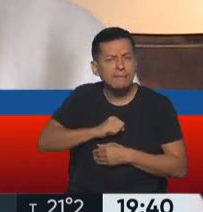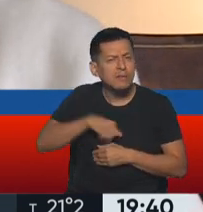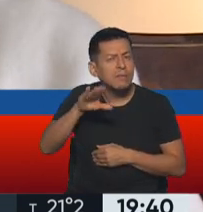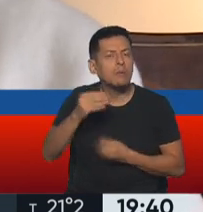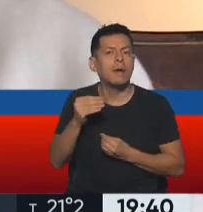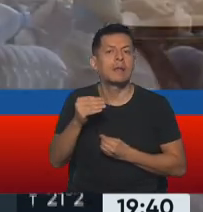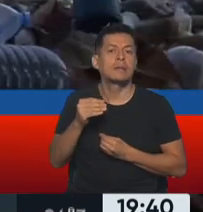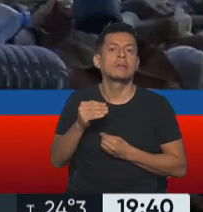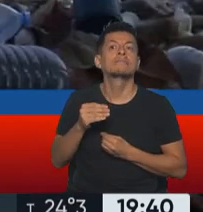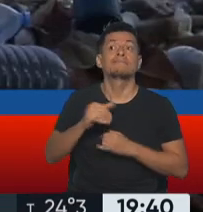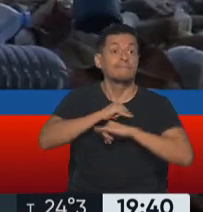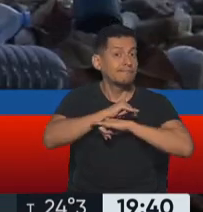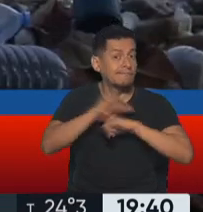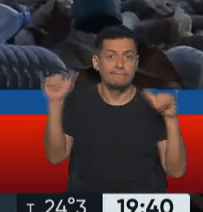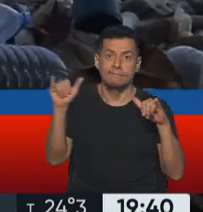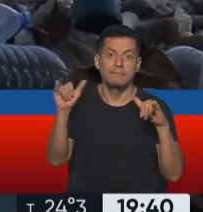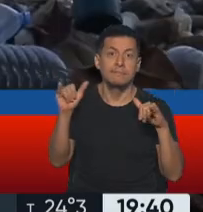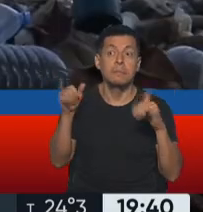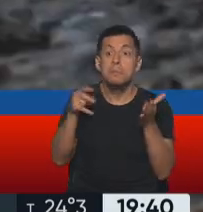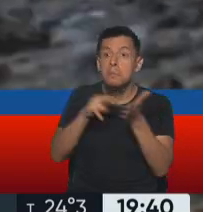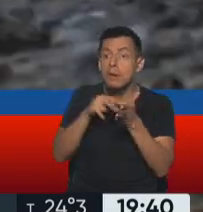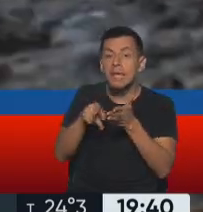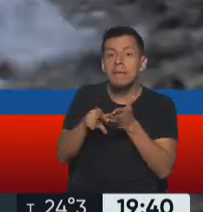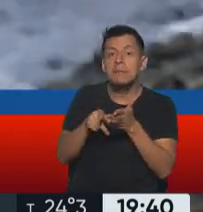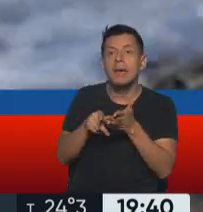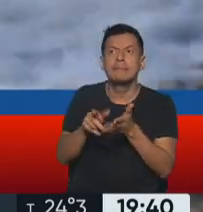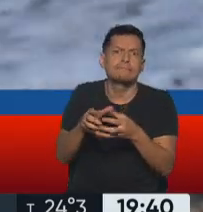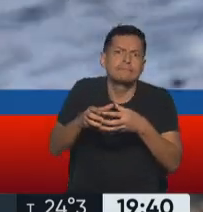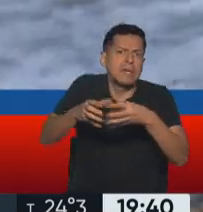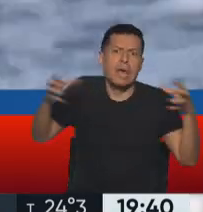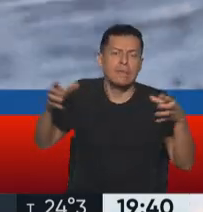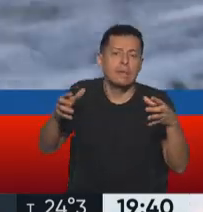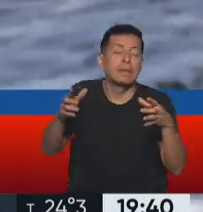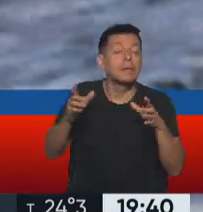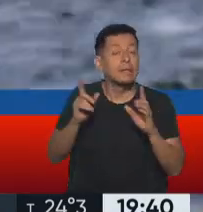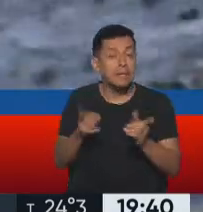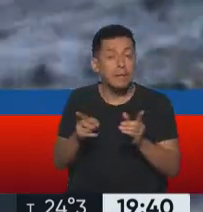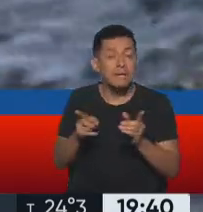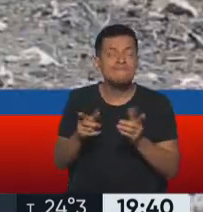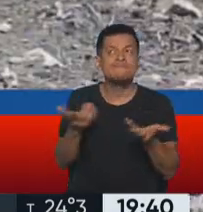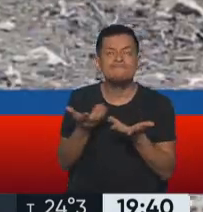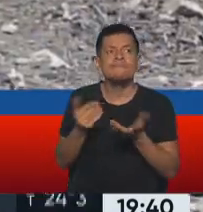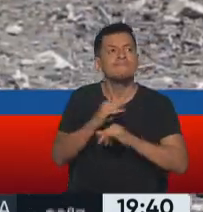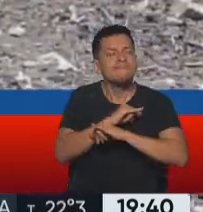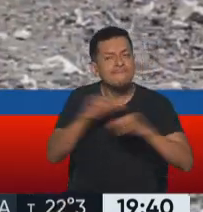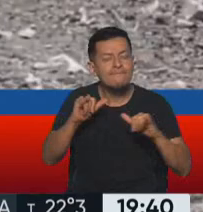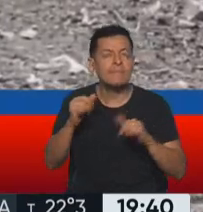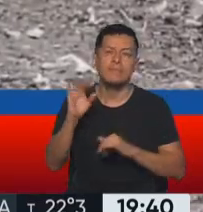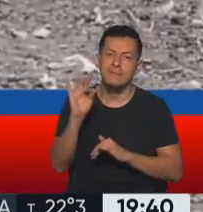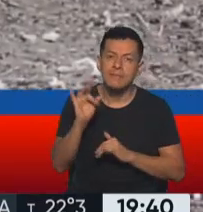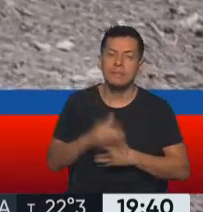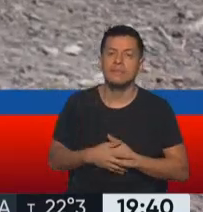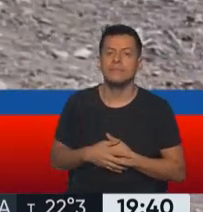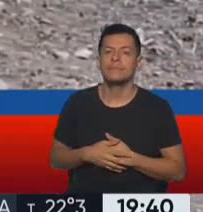comunicarlo porque al ser una problemática que parece tan inabarcable también es algo que es muy difícil de transmitir de comunicar y